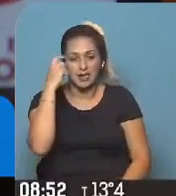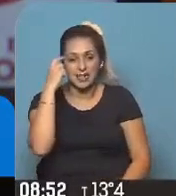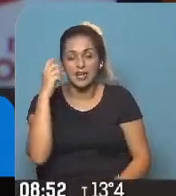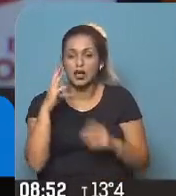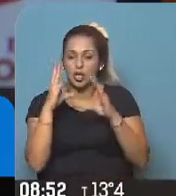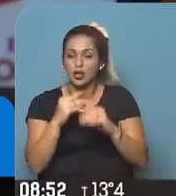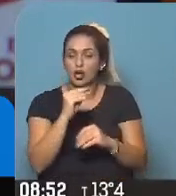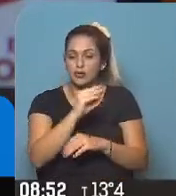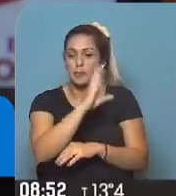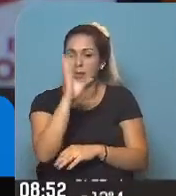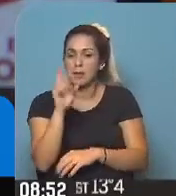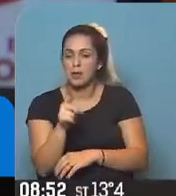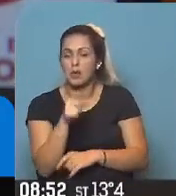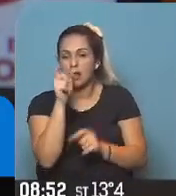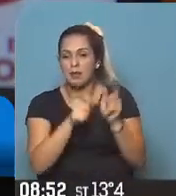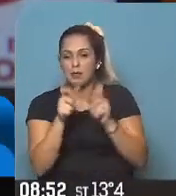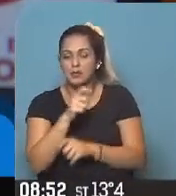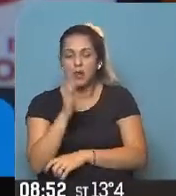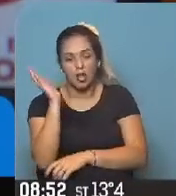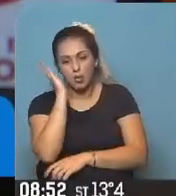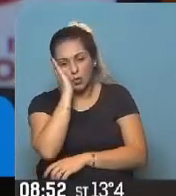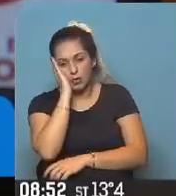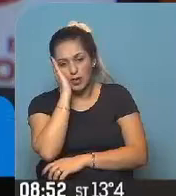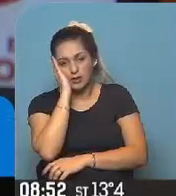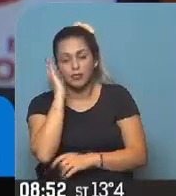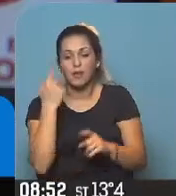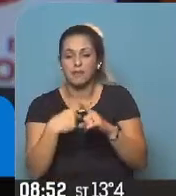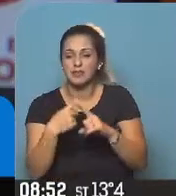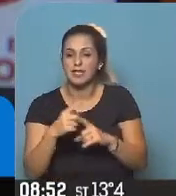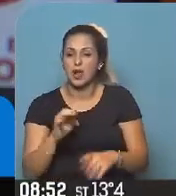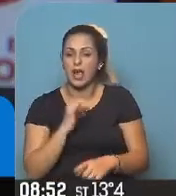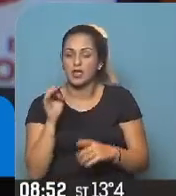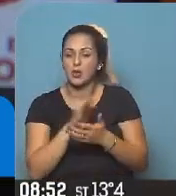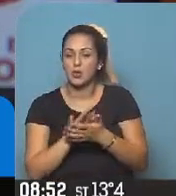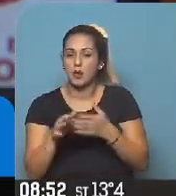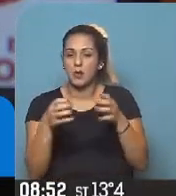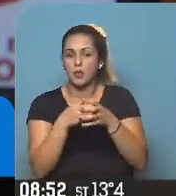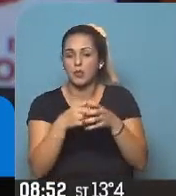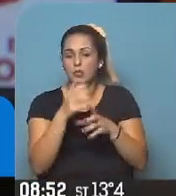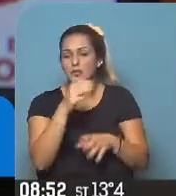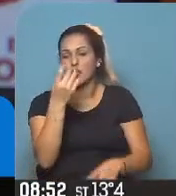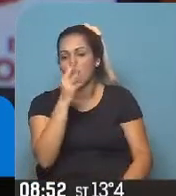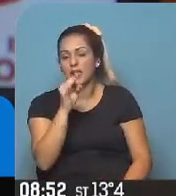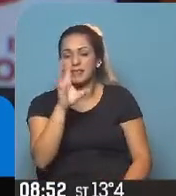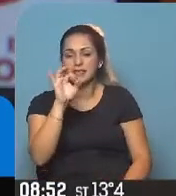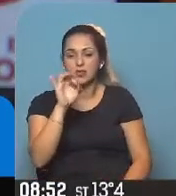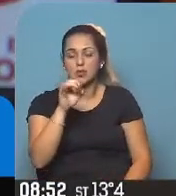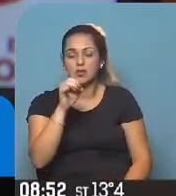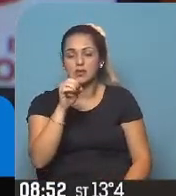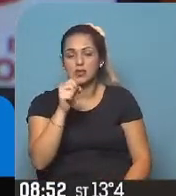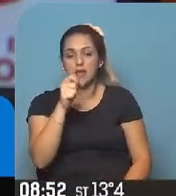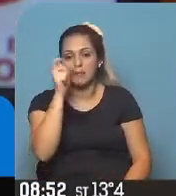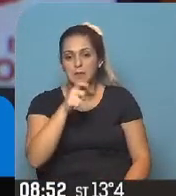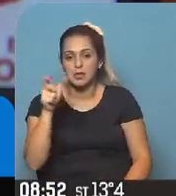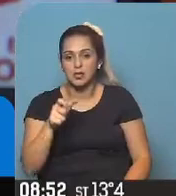y madrugada, la gente estaba durmiendo en los festejos del Año Nuevo, un grupo de entre 40 y 50 gauchos sale